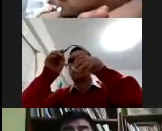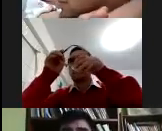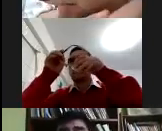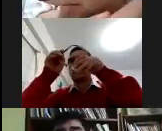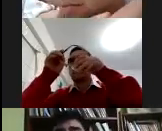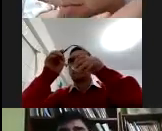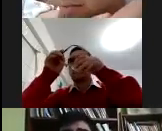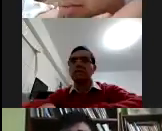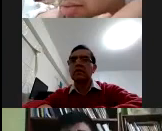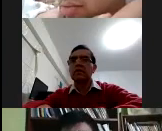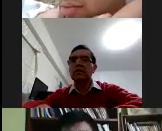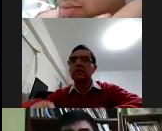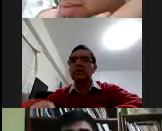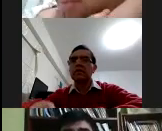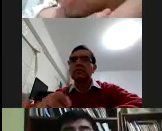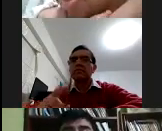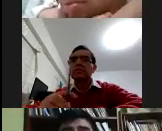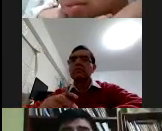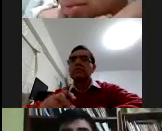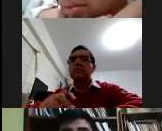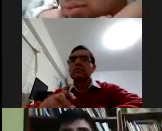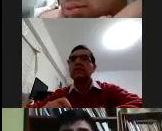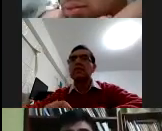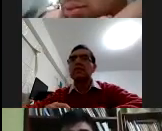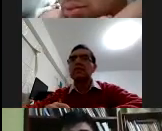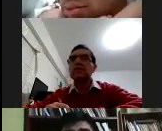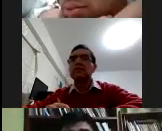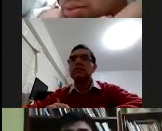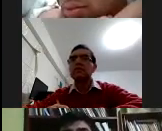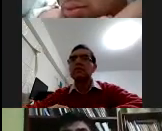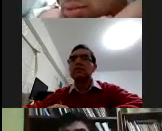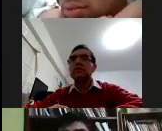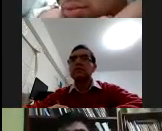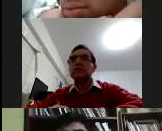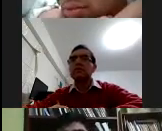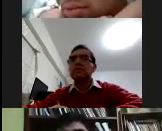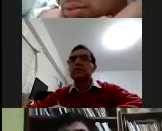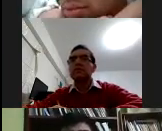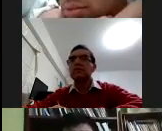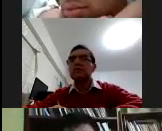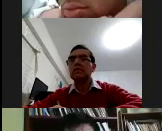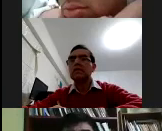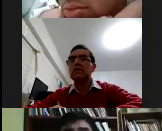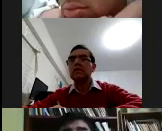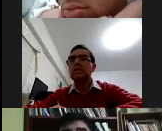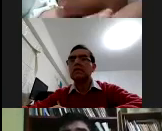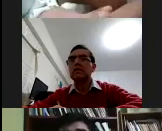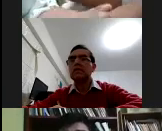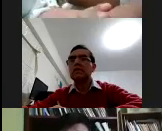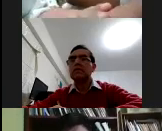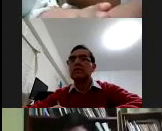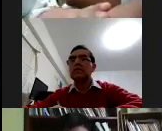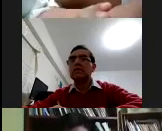posición de bípedo o parado, igualmente inhalar, exhalar, hacerlo por lo menos 5 a 10 minutos de una manera